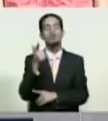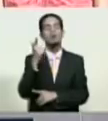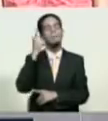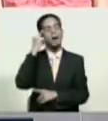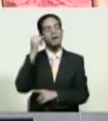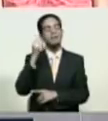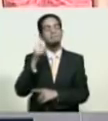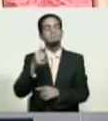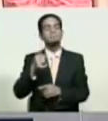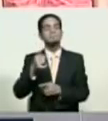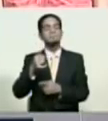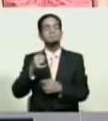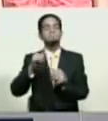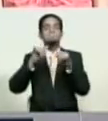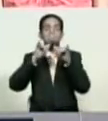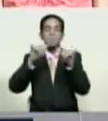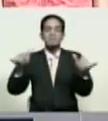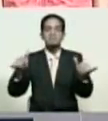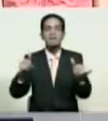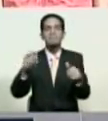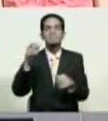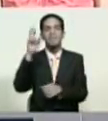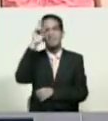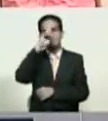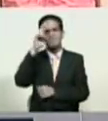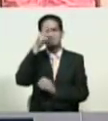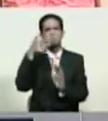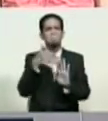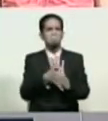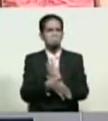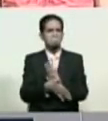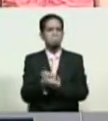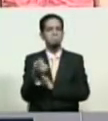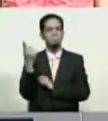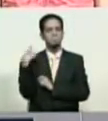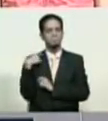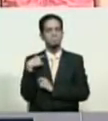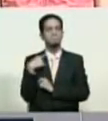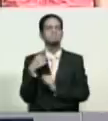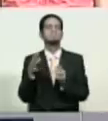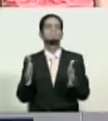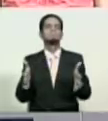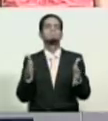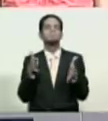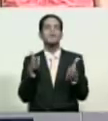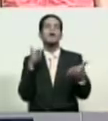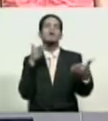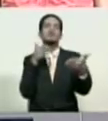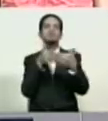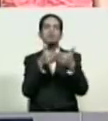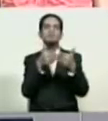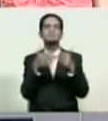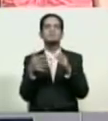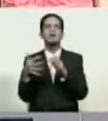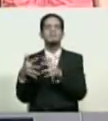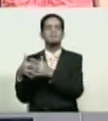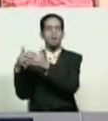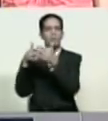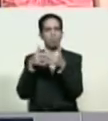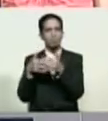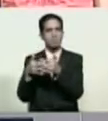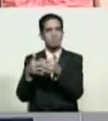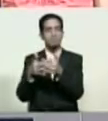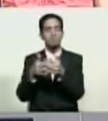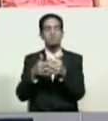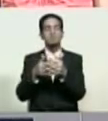la reflexión de lo que ha significado esta jornada épica en la lucha antiimperialista y que, como hemos dicho, será